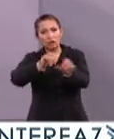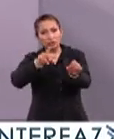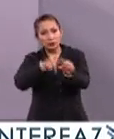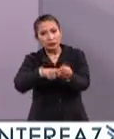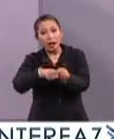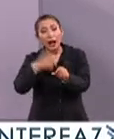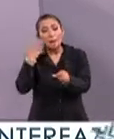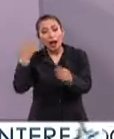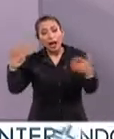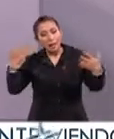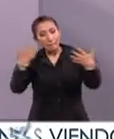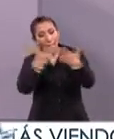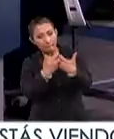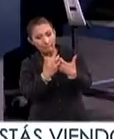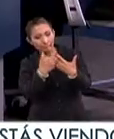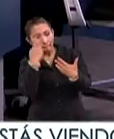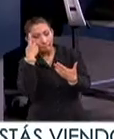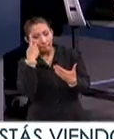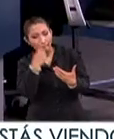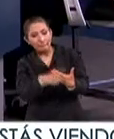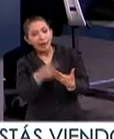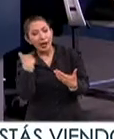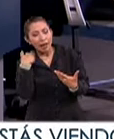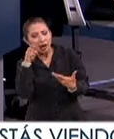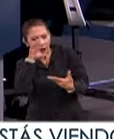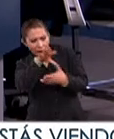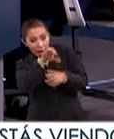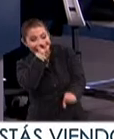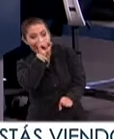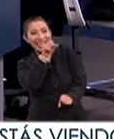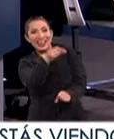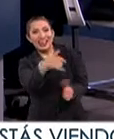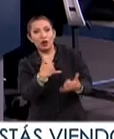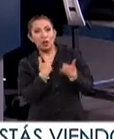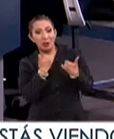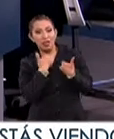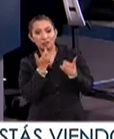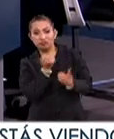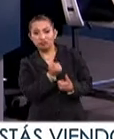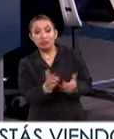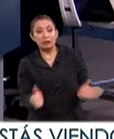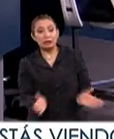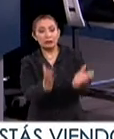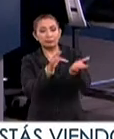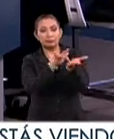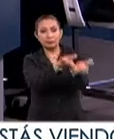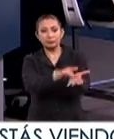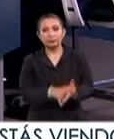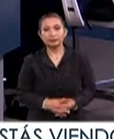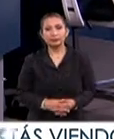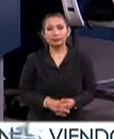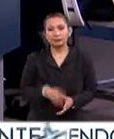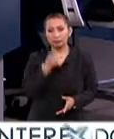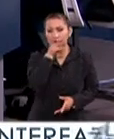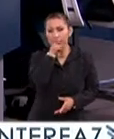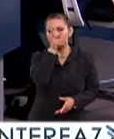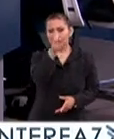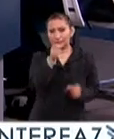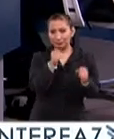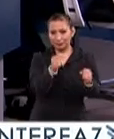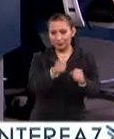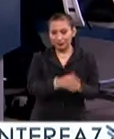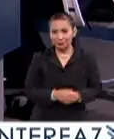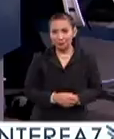sociales adecuadas para captar a estos talentos e impulsarlos? Mira, te voy a decir una palabra muy